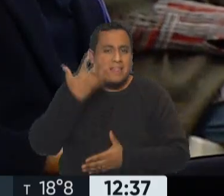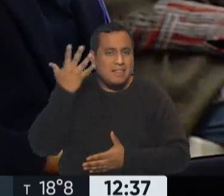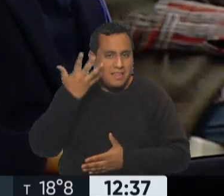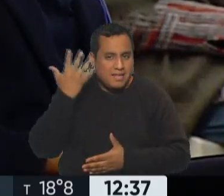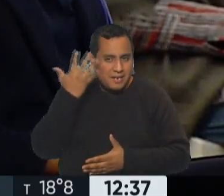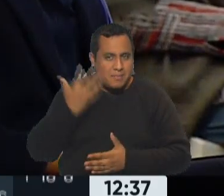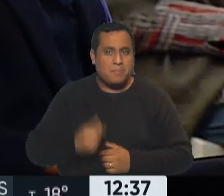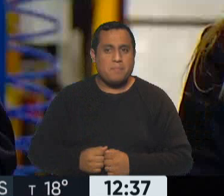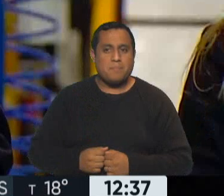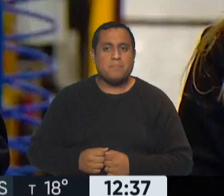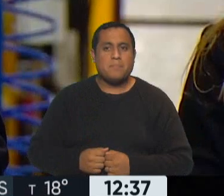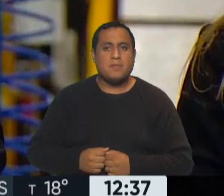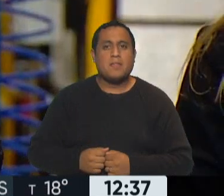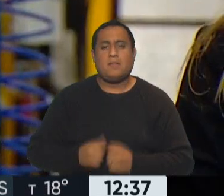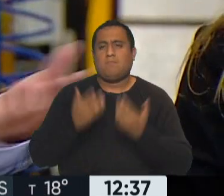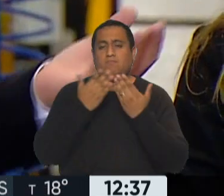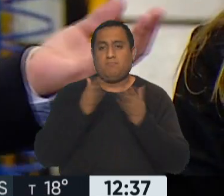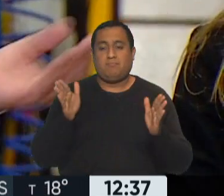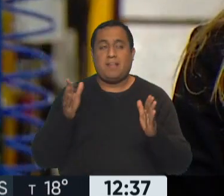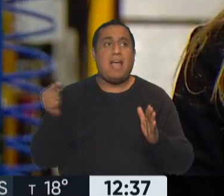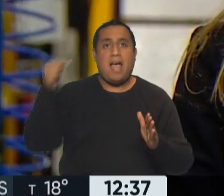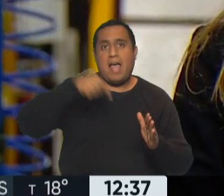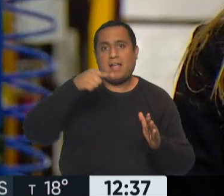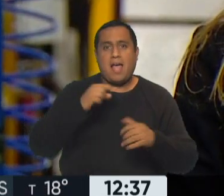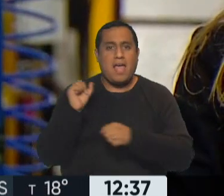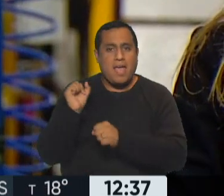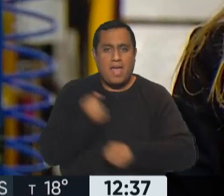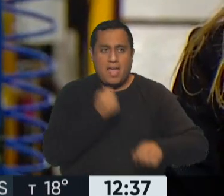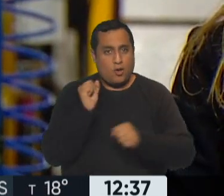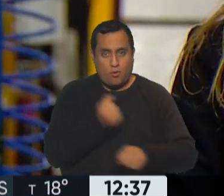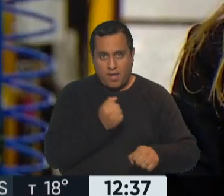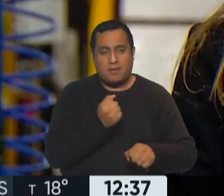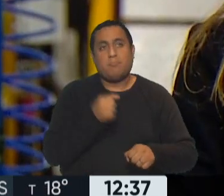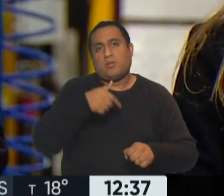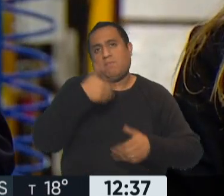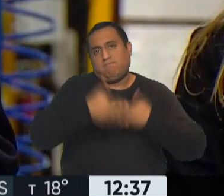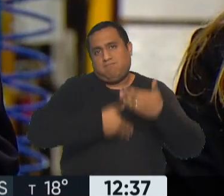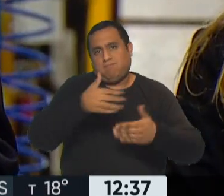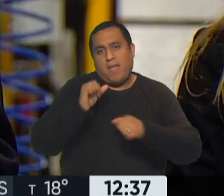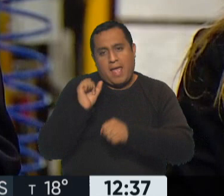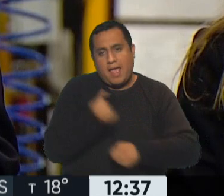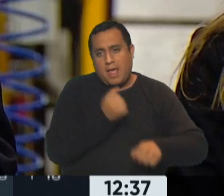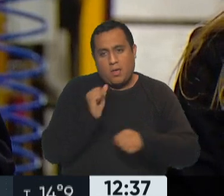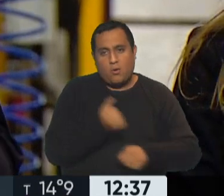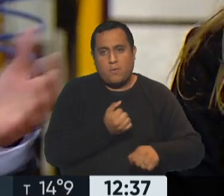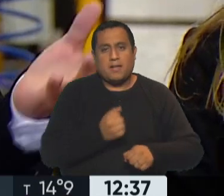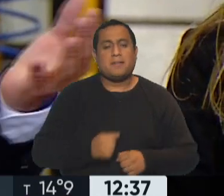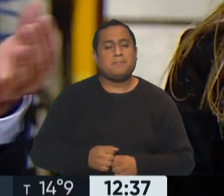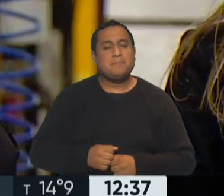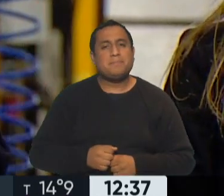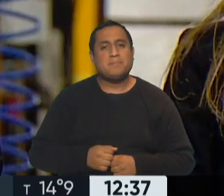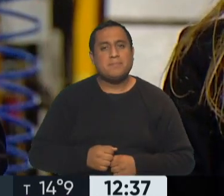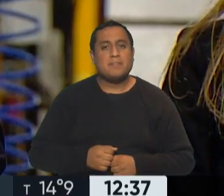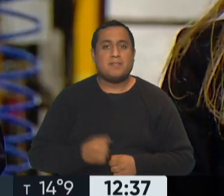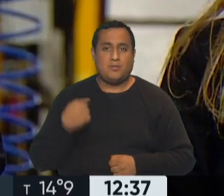amplió hacia acá, hacia Escobar, con el crecimiento de Escobar. Así que, obviamente, vine